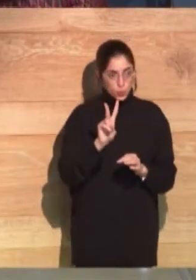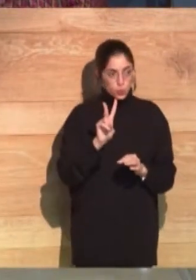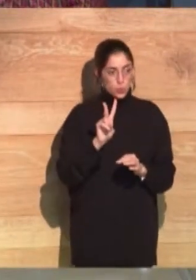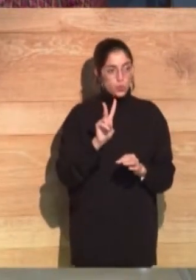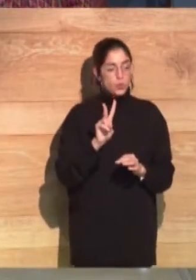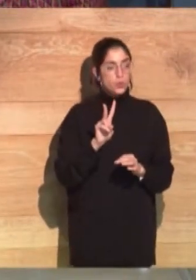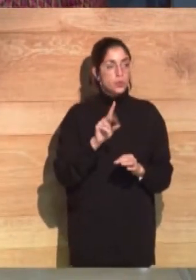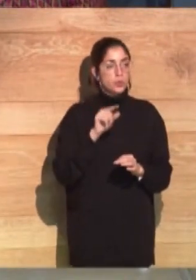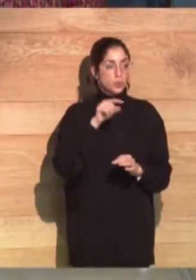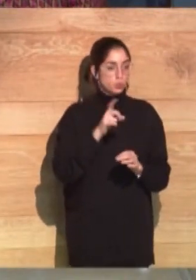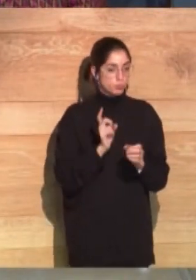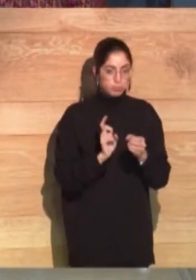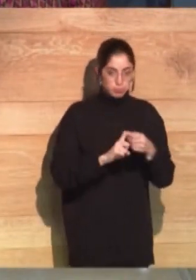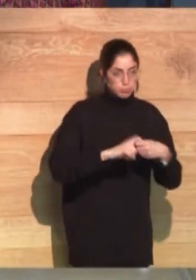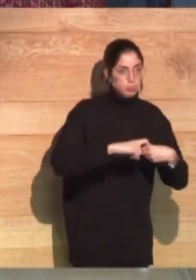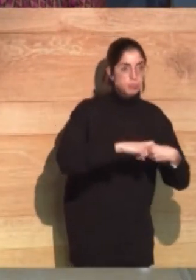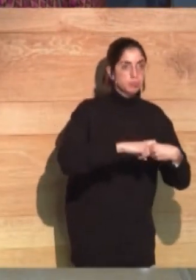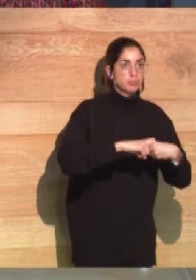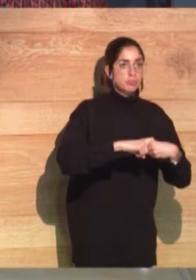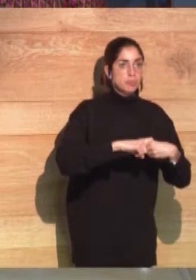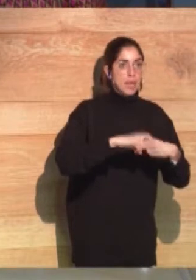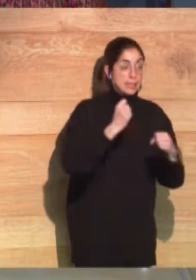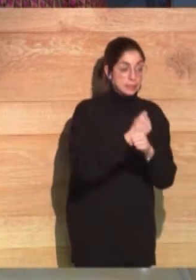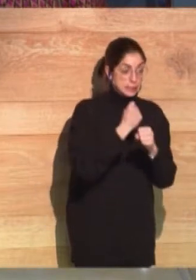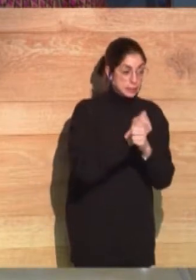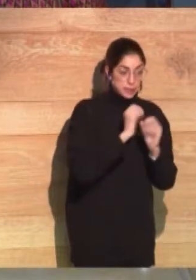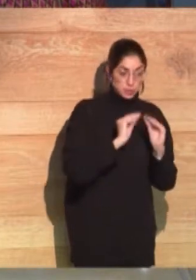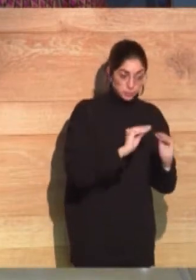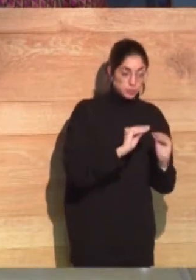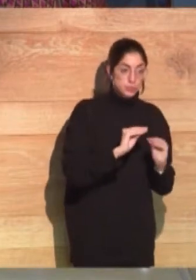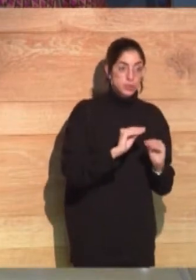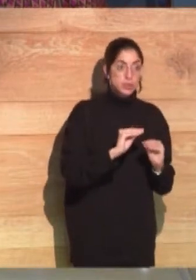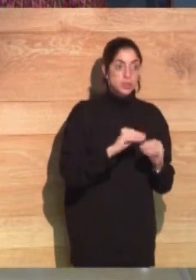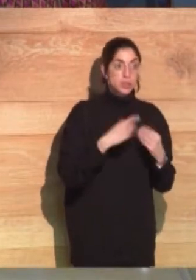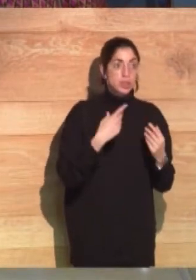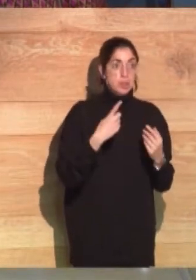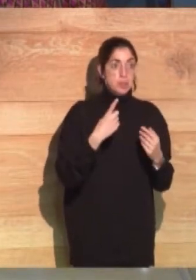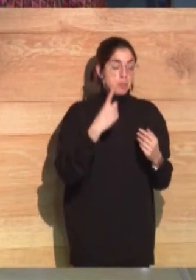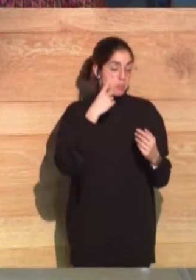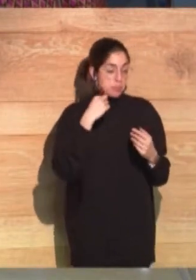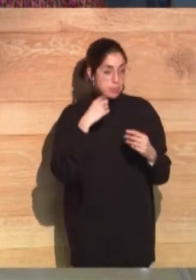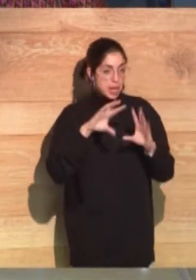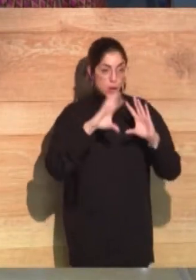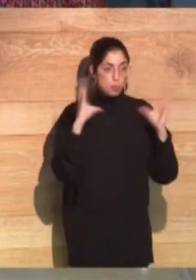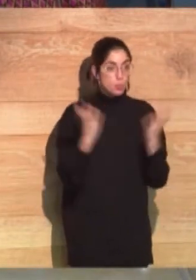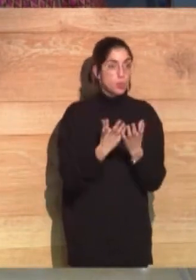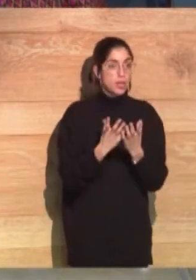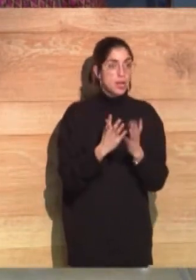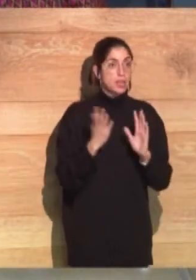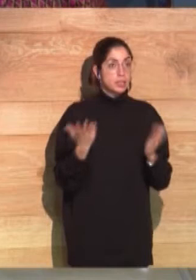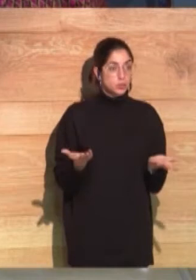Usted ha contribuido en concreto a esta labor y al Banco Mundial y esta